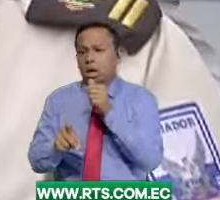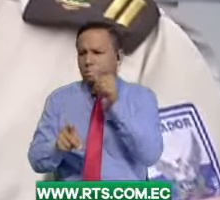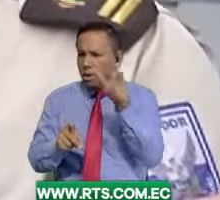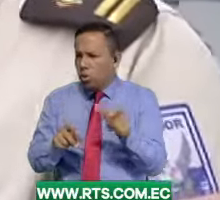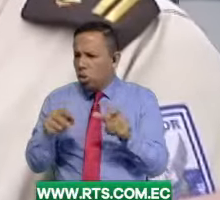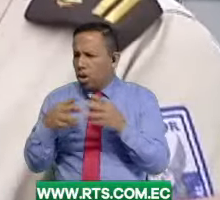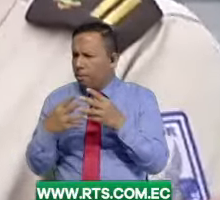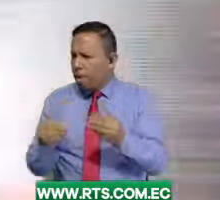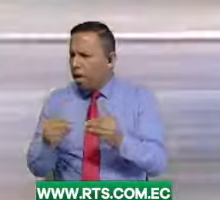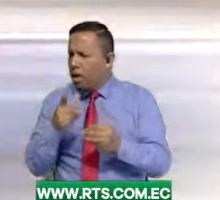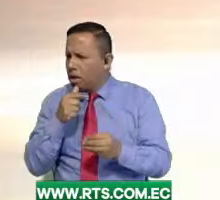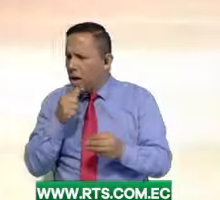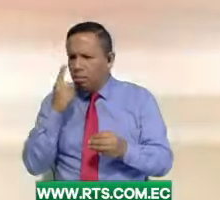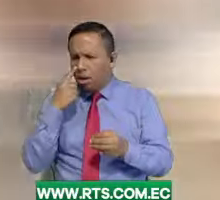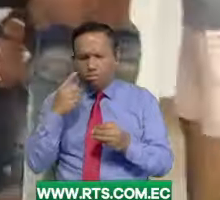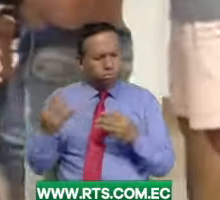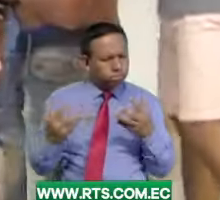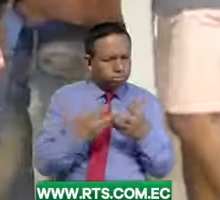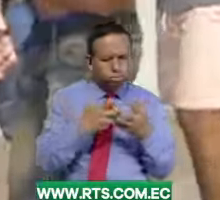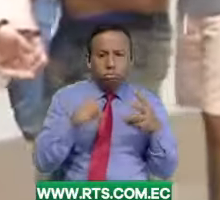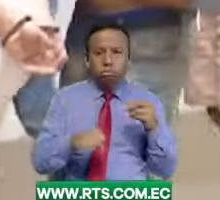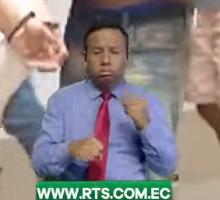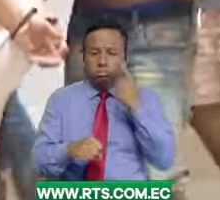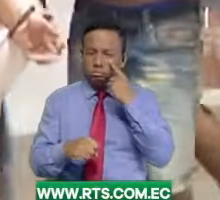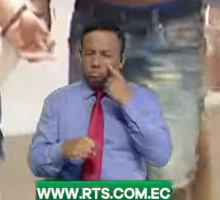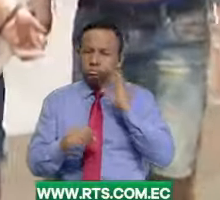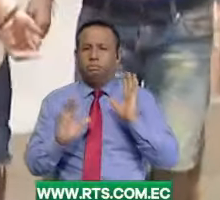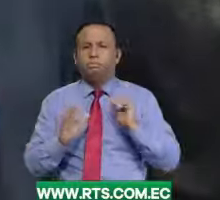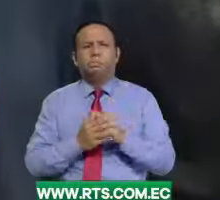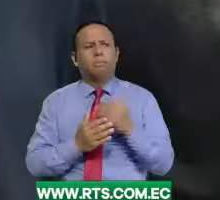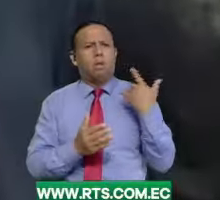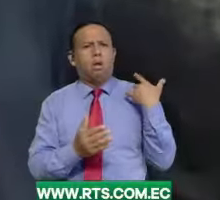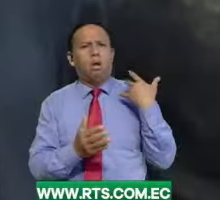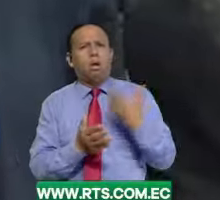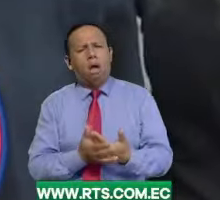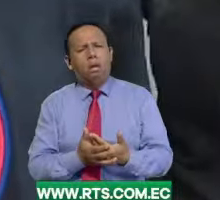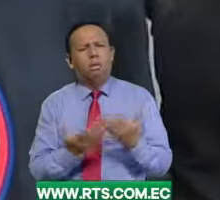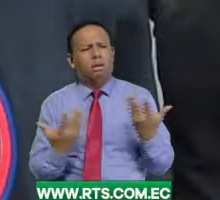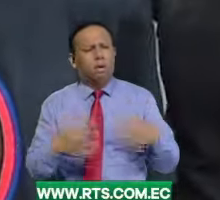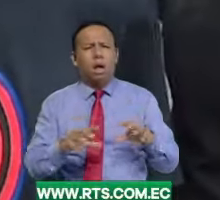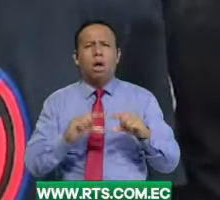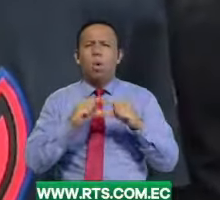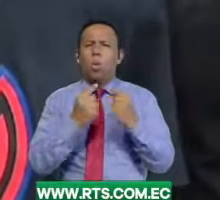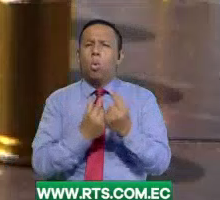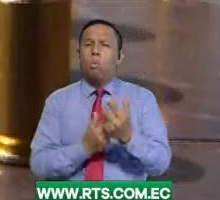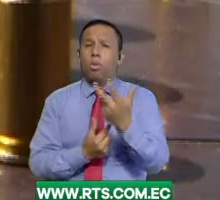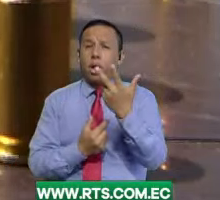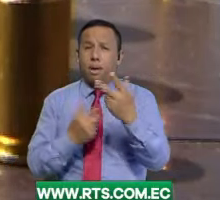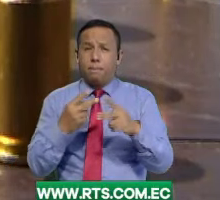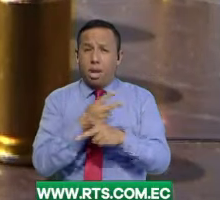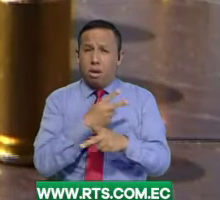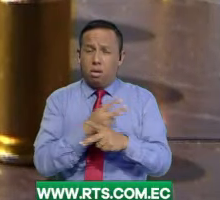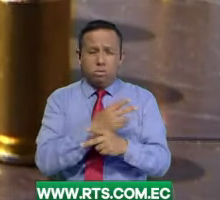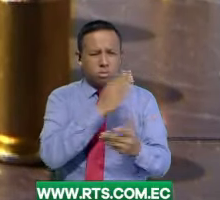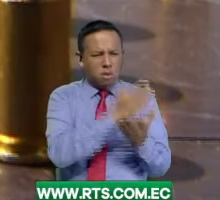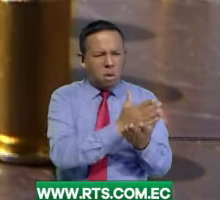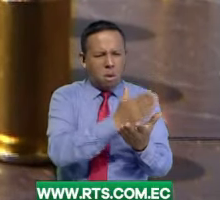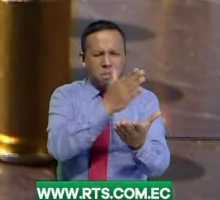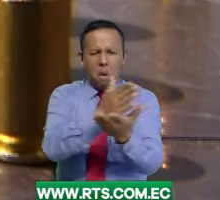mismo ciudadano. En los últimos días, la desarticulación de 3 bandas y el decomiso de decenas de